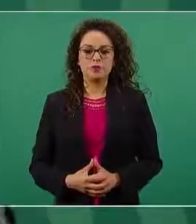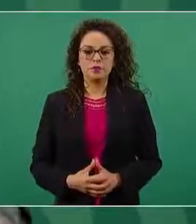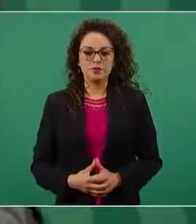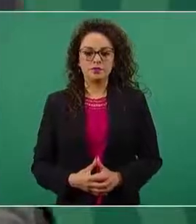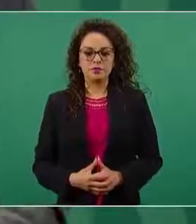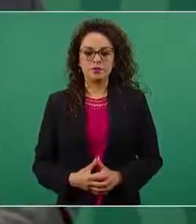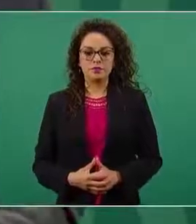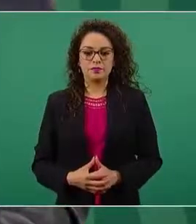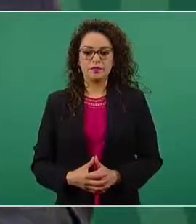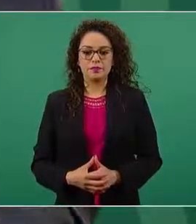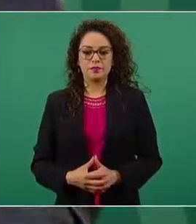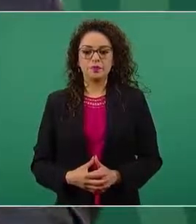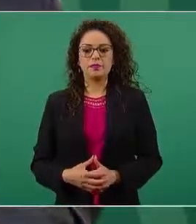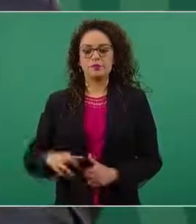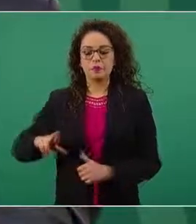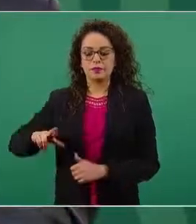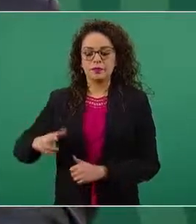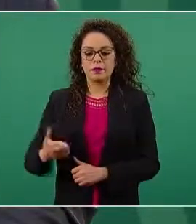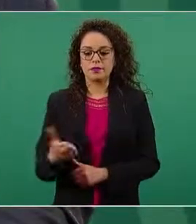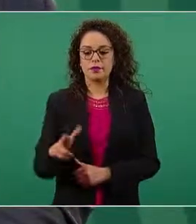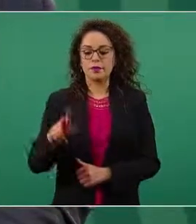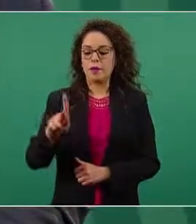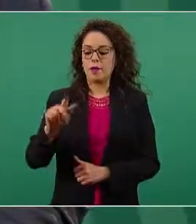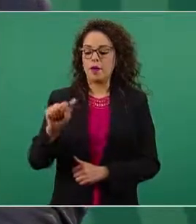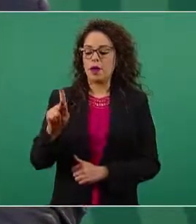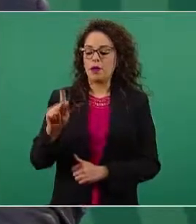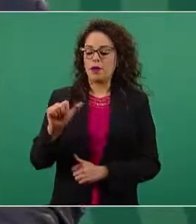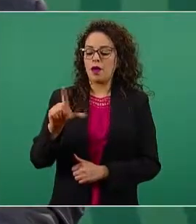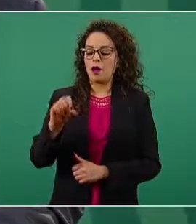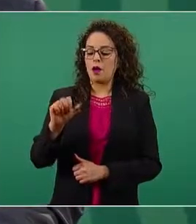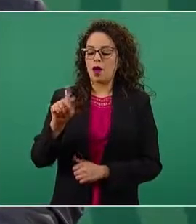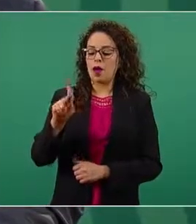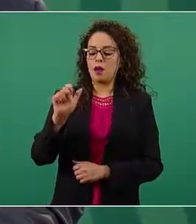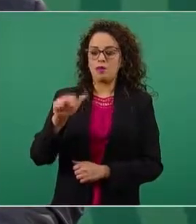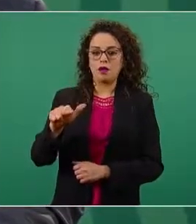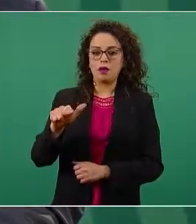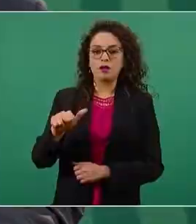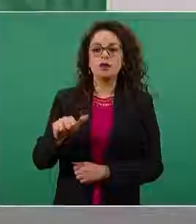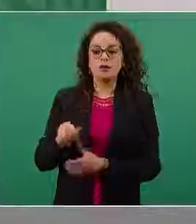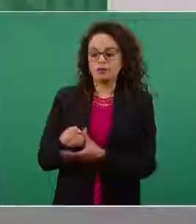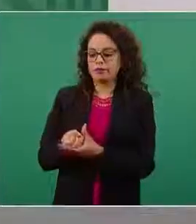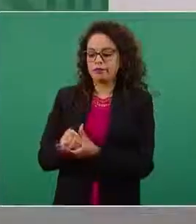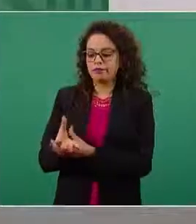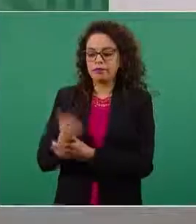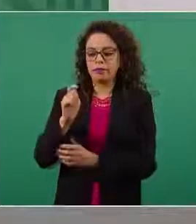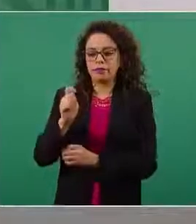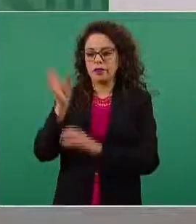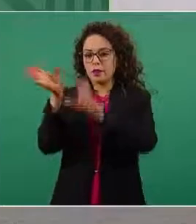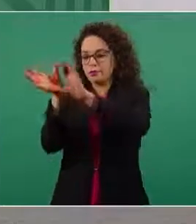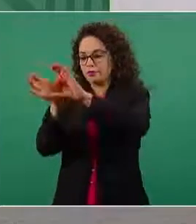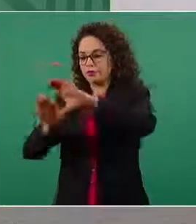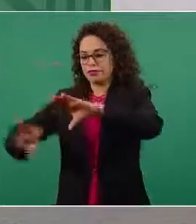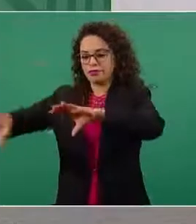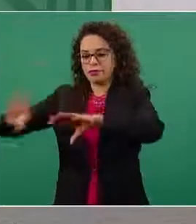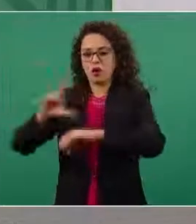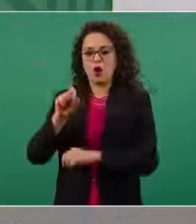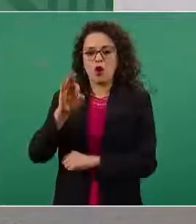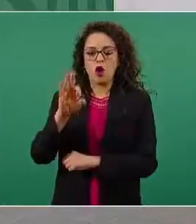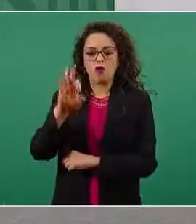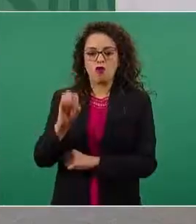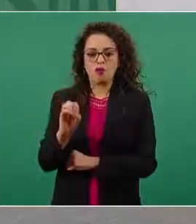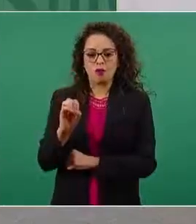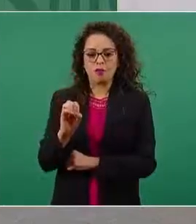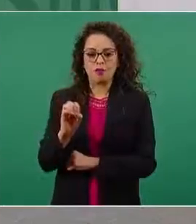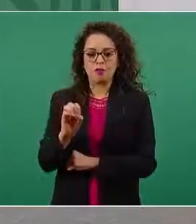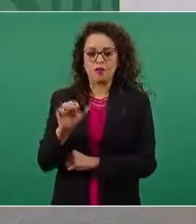en el río Papaloapan, que desemboca al Golfo por Alvarado, Veracruz.